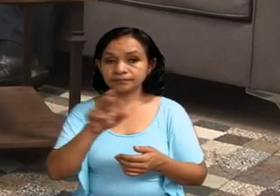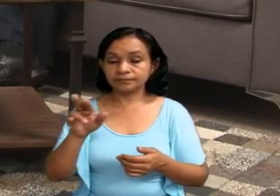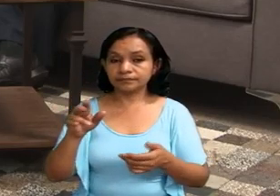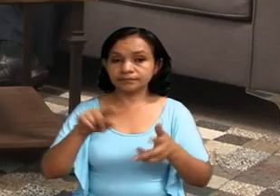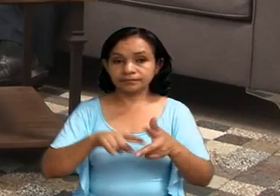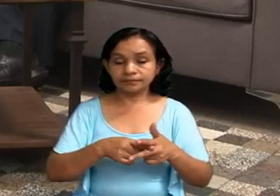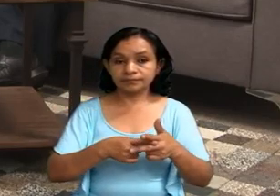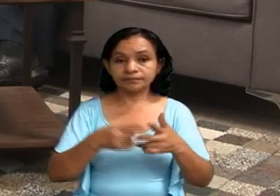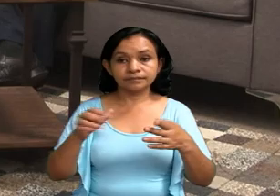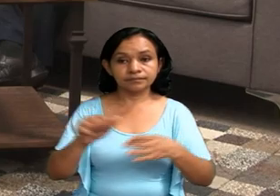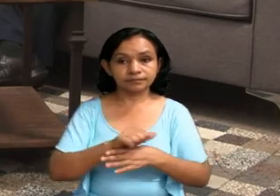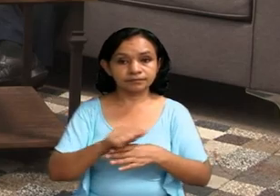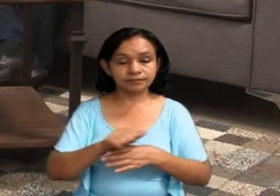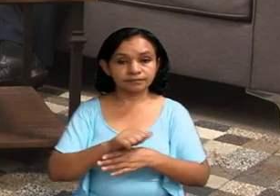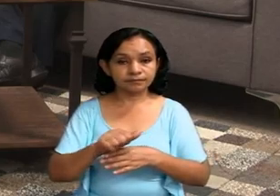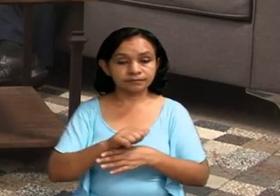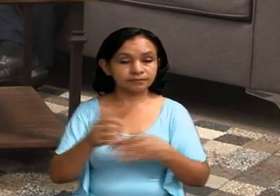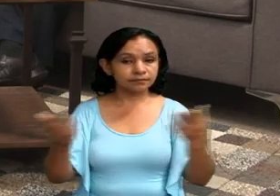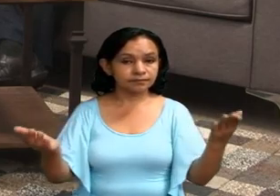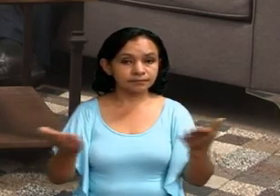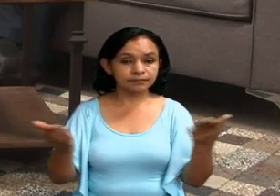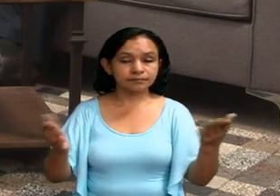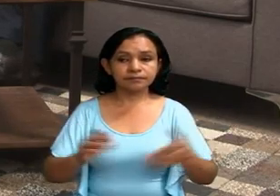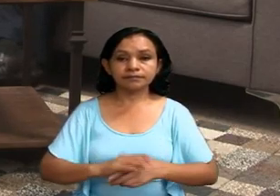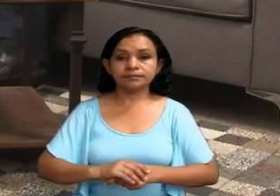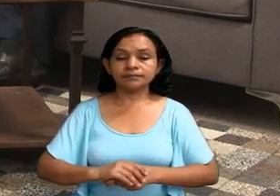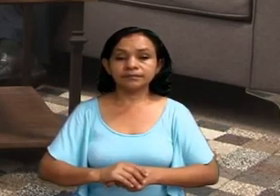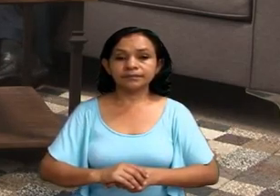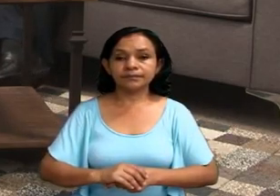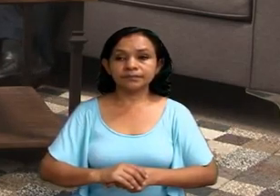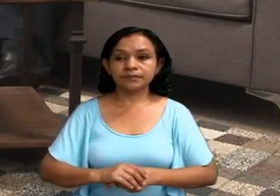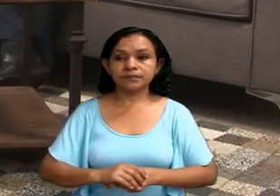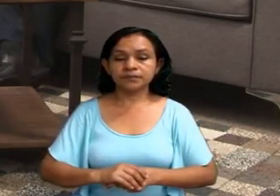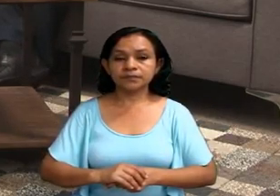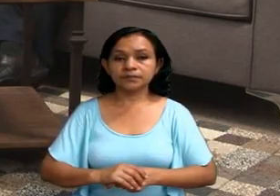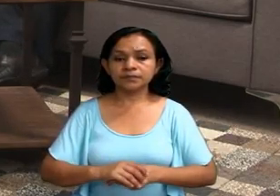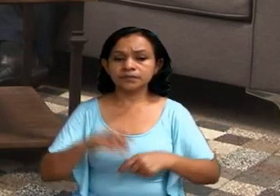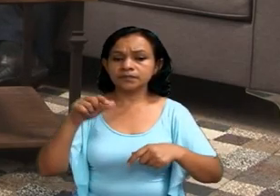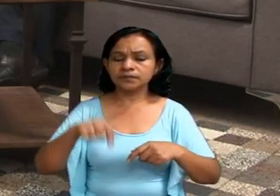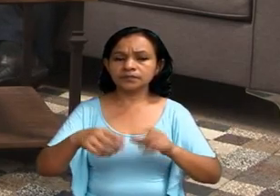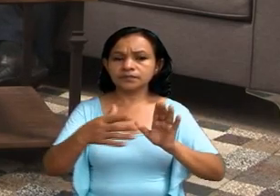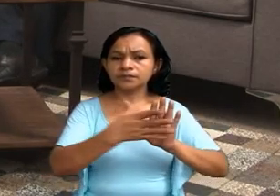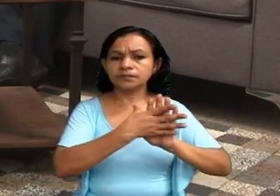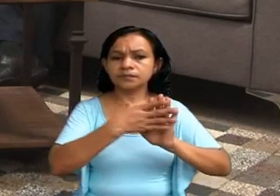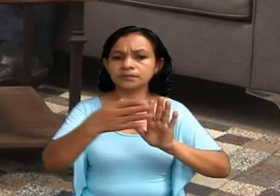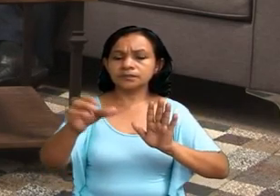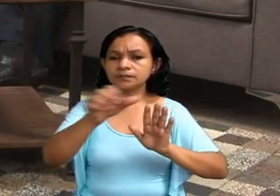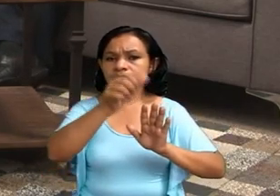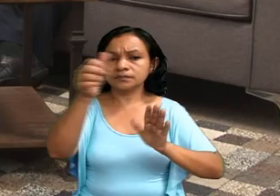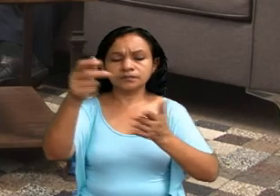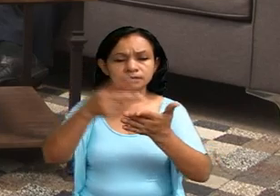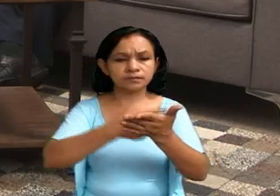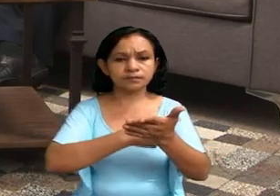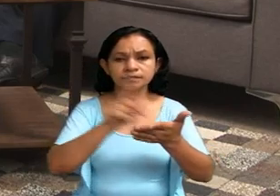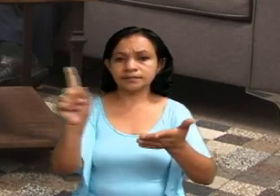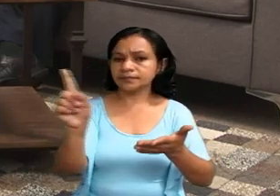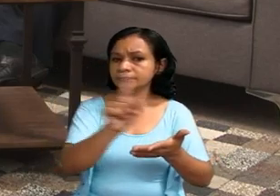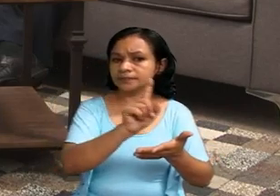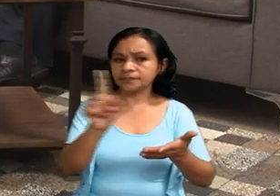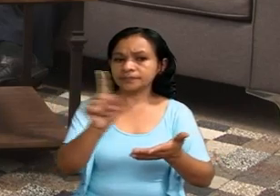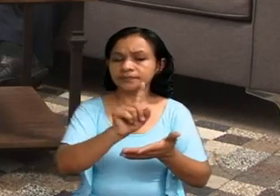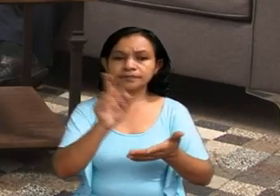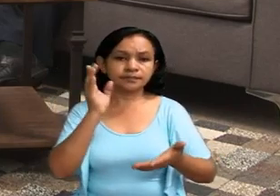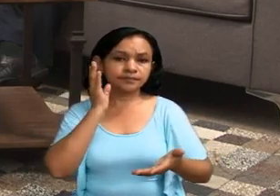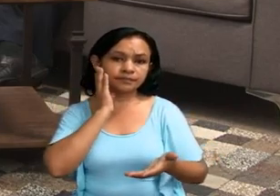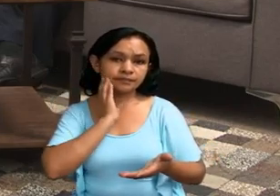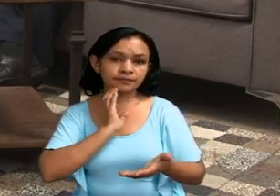del ejercicio, impone. Nosotros no nos hemos copiado pues de otros proyectos, hemos venido con